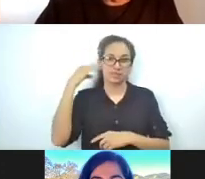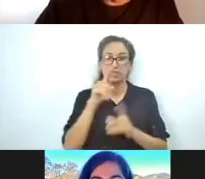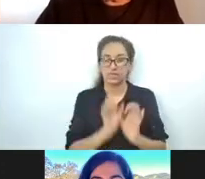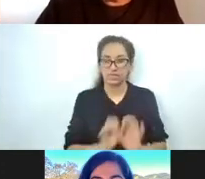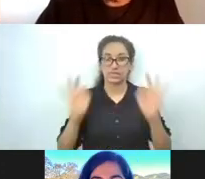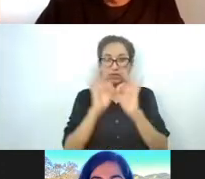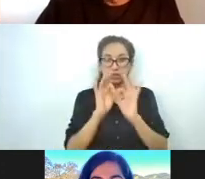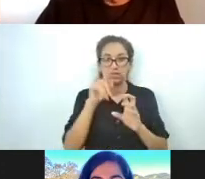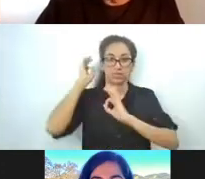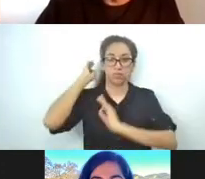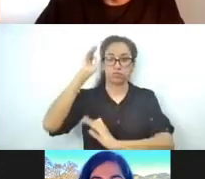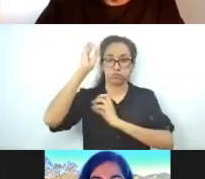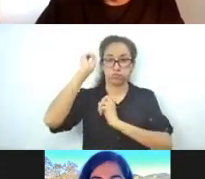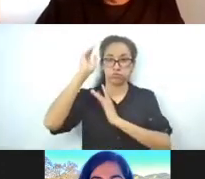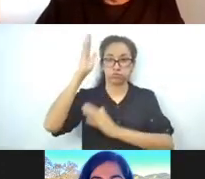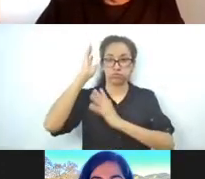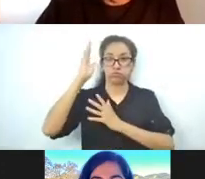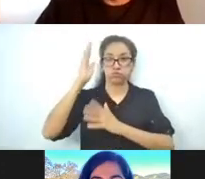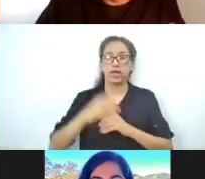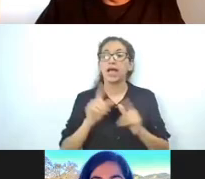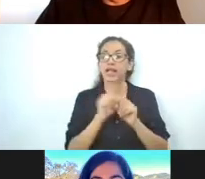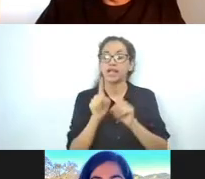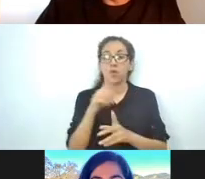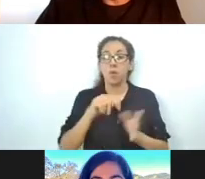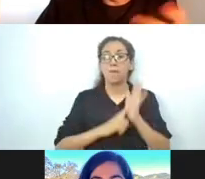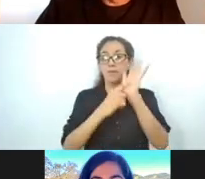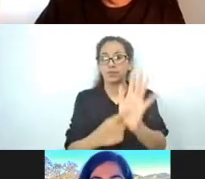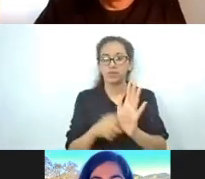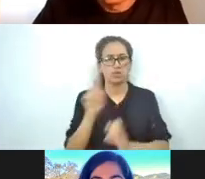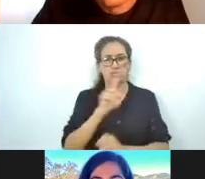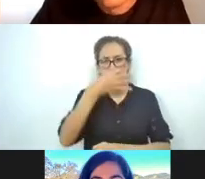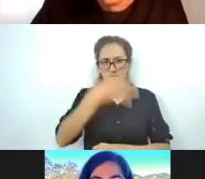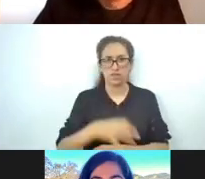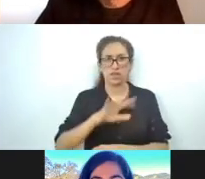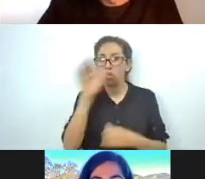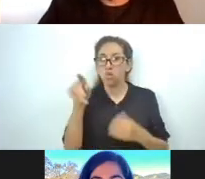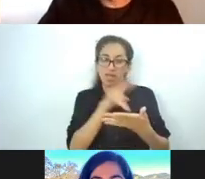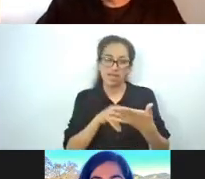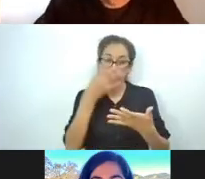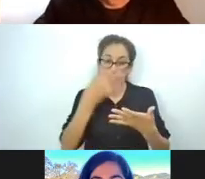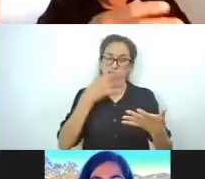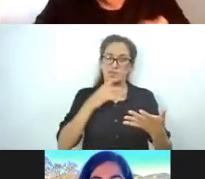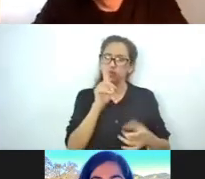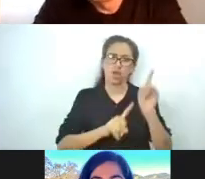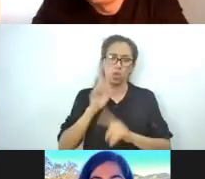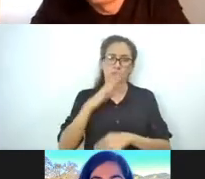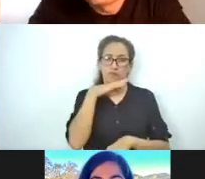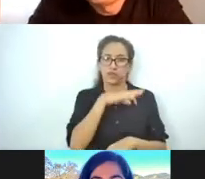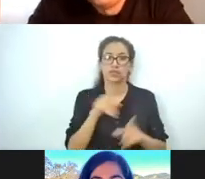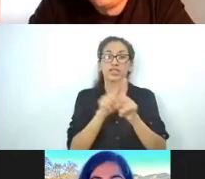este tipo de charlas, en mostrarles que no es verdad todo lo que uno lee. Y por último, esto es